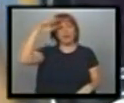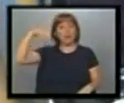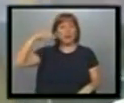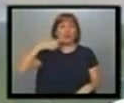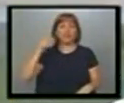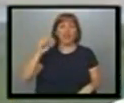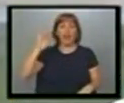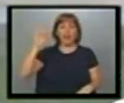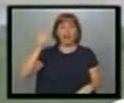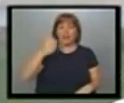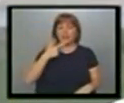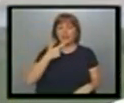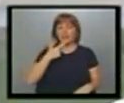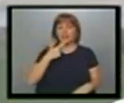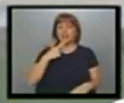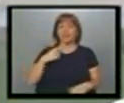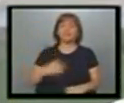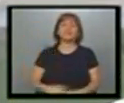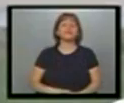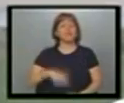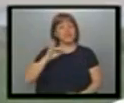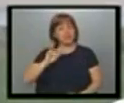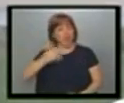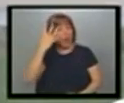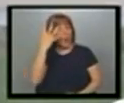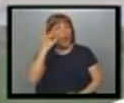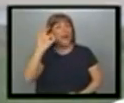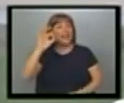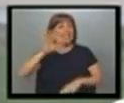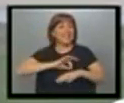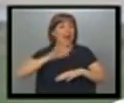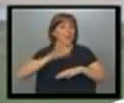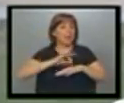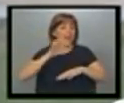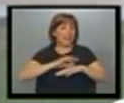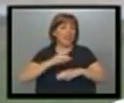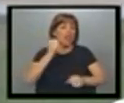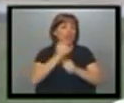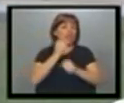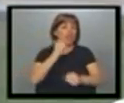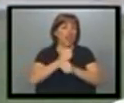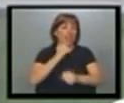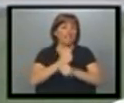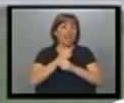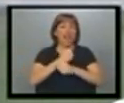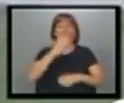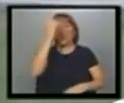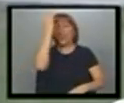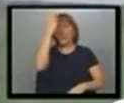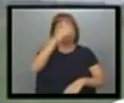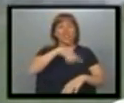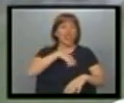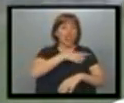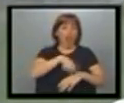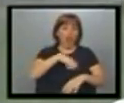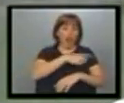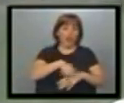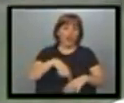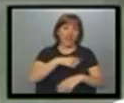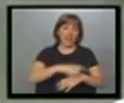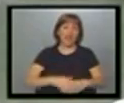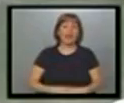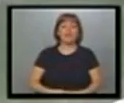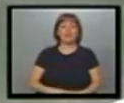Daniel, buenos días. 40 médicos trabajaron durante 12 horas, más de 12 horas. Y todavía no se cumplieron las